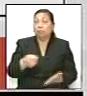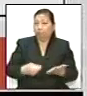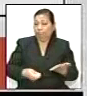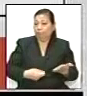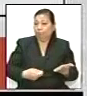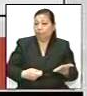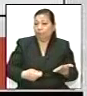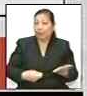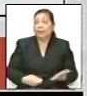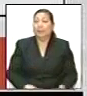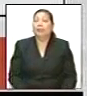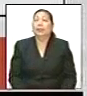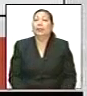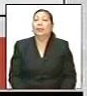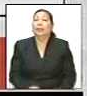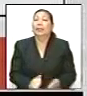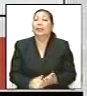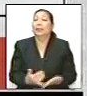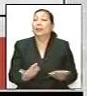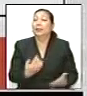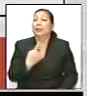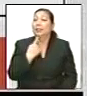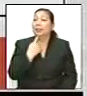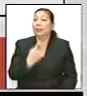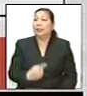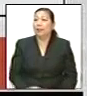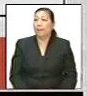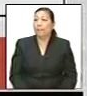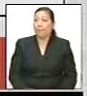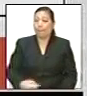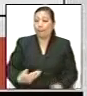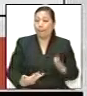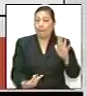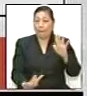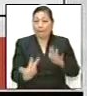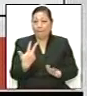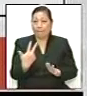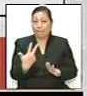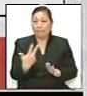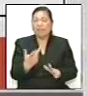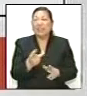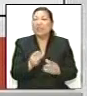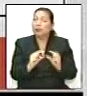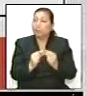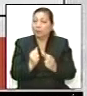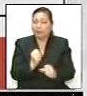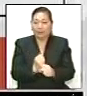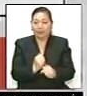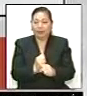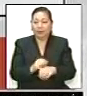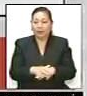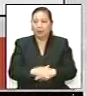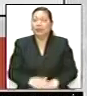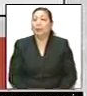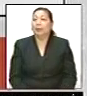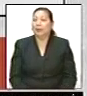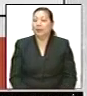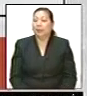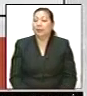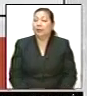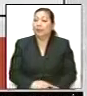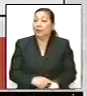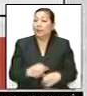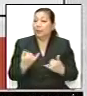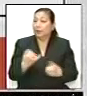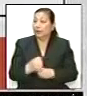una declaración en la que se establecieron 13 vectores de trabajo ahora durante